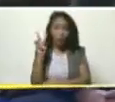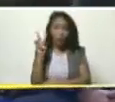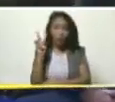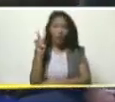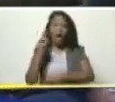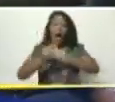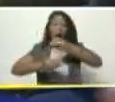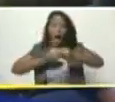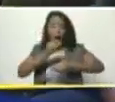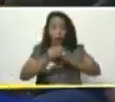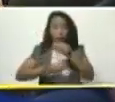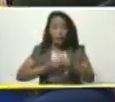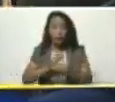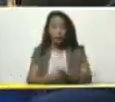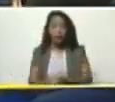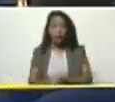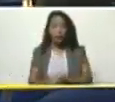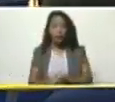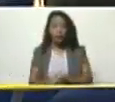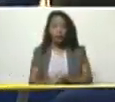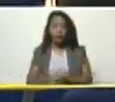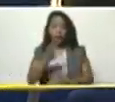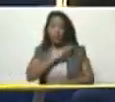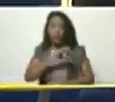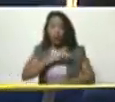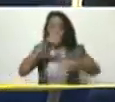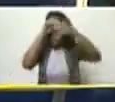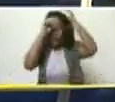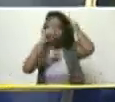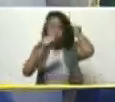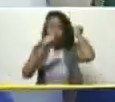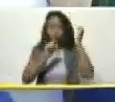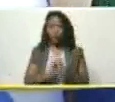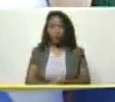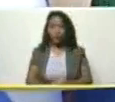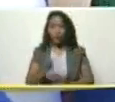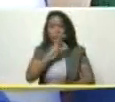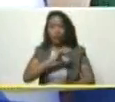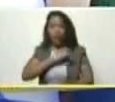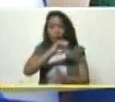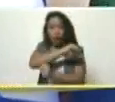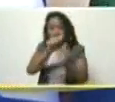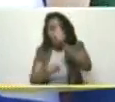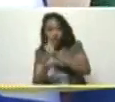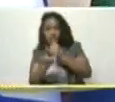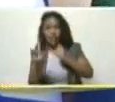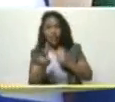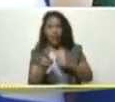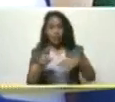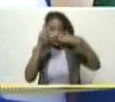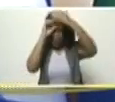sido, señor canciller, señores vicecancilleres,